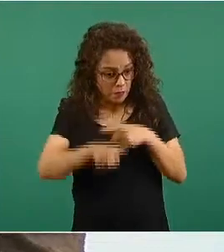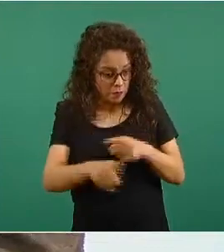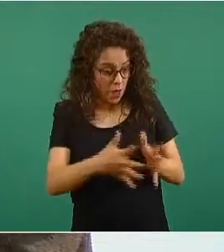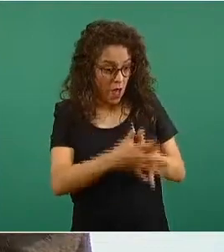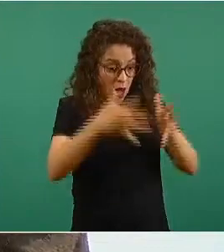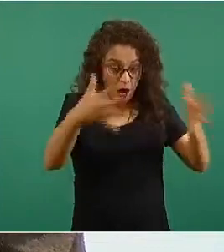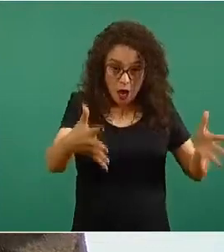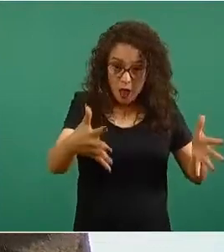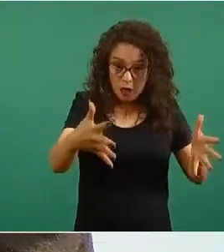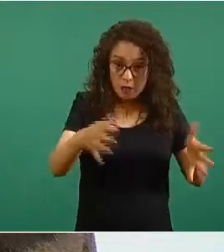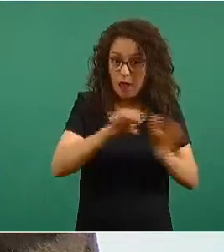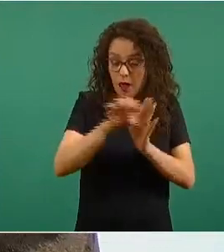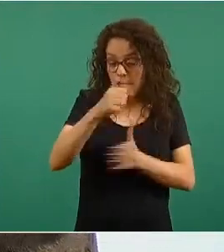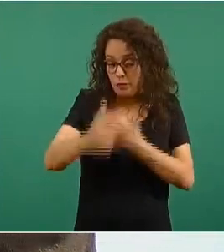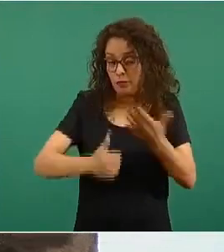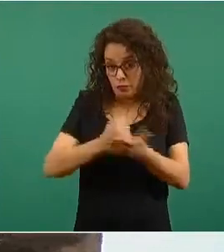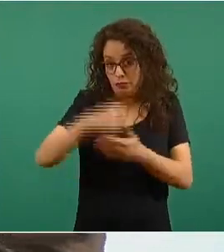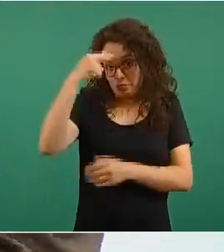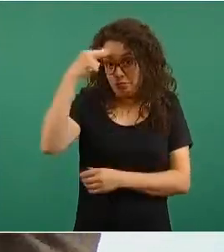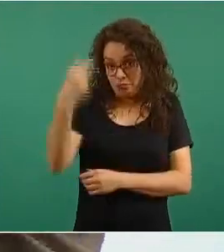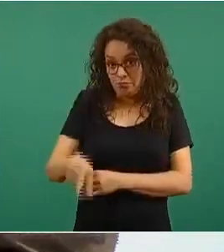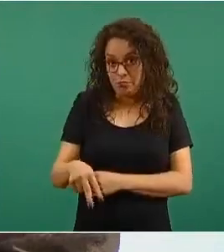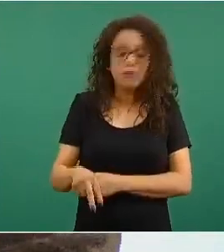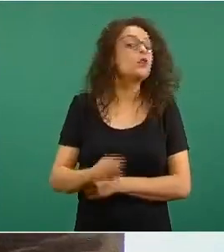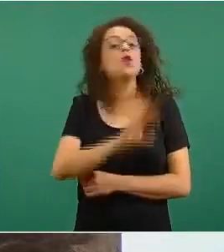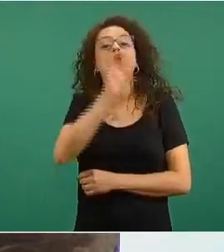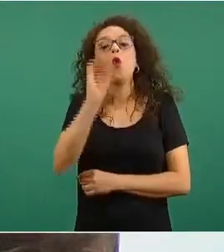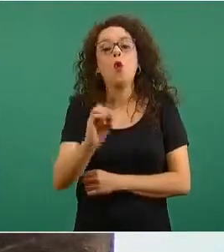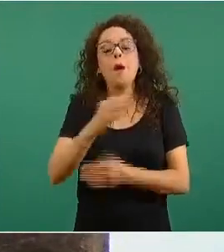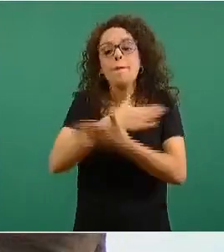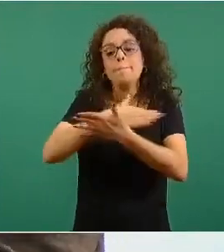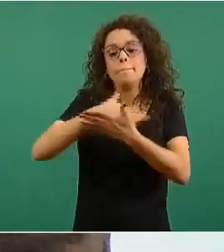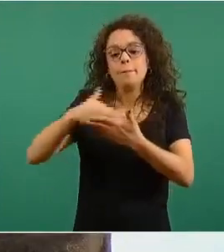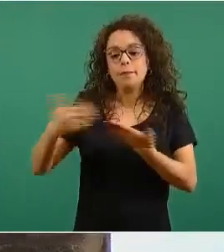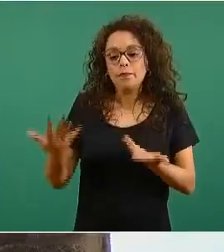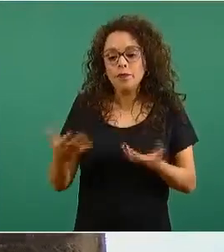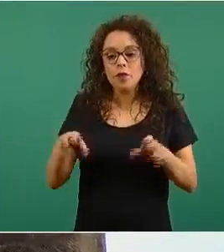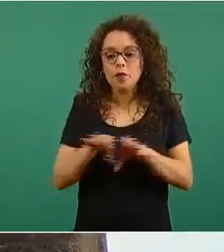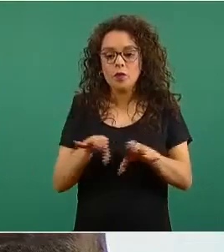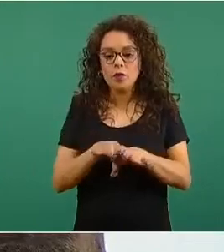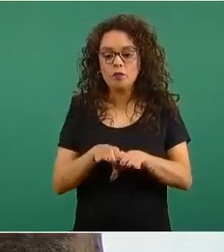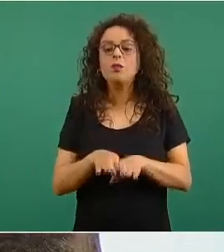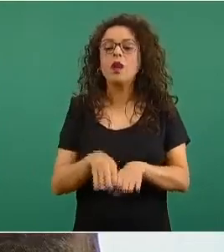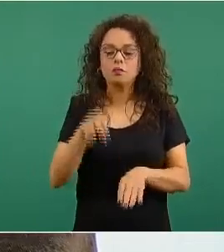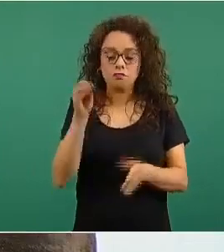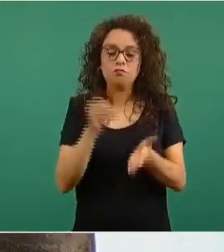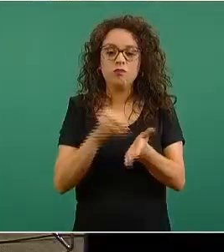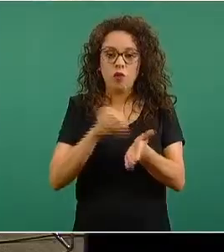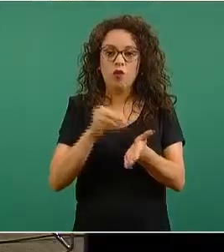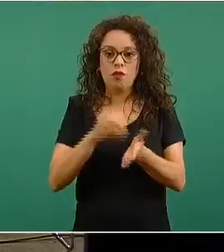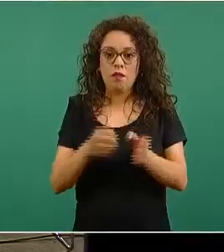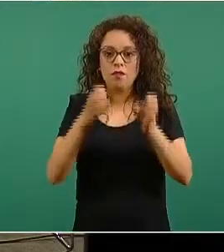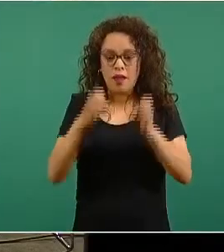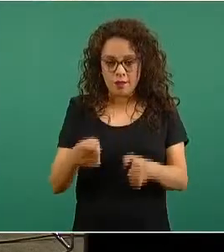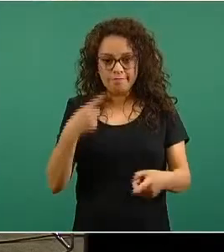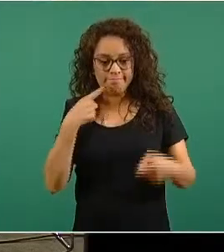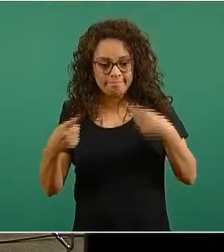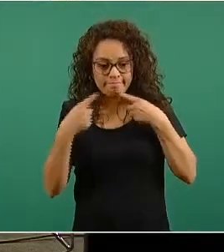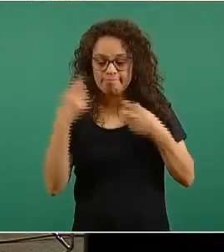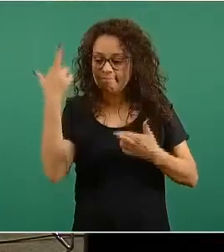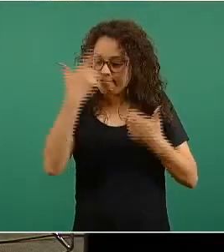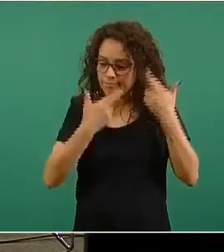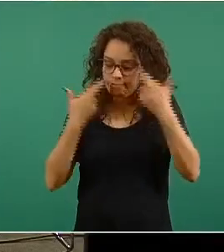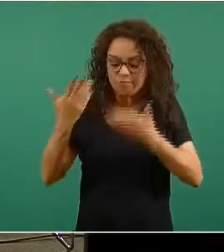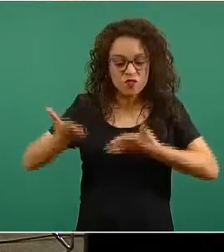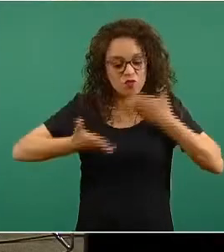si la más grande, que sería la Ciudad de México indiscutiblemente, o las intermedias, todavía es motivo de precisamente este tipo de análisis. Pero por ahí va